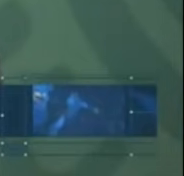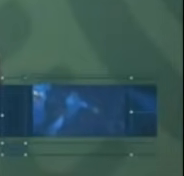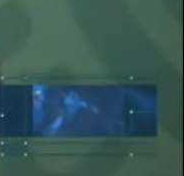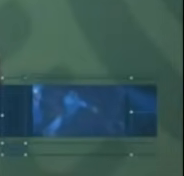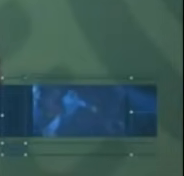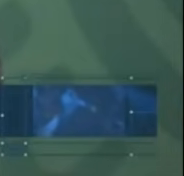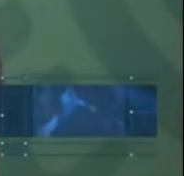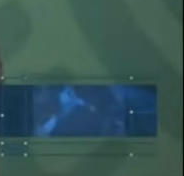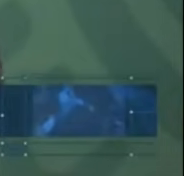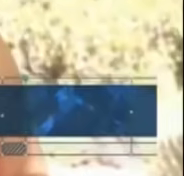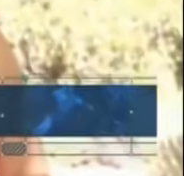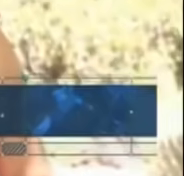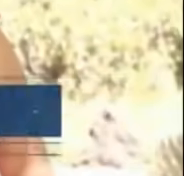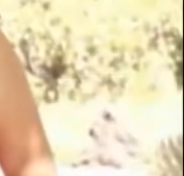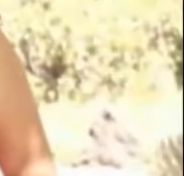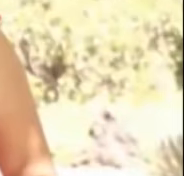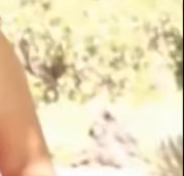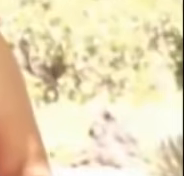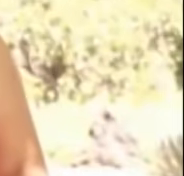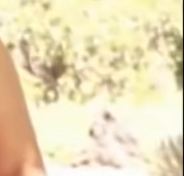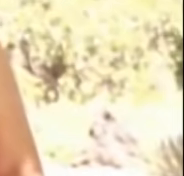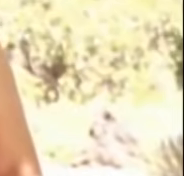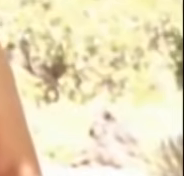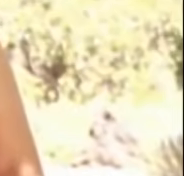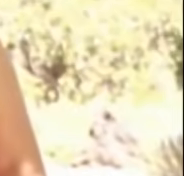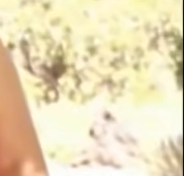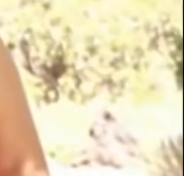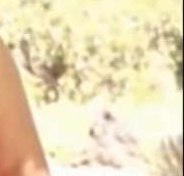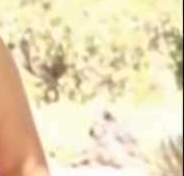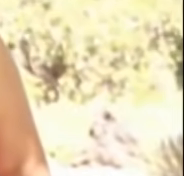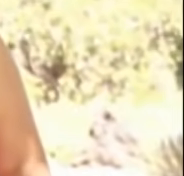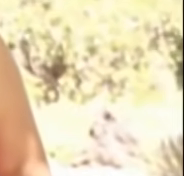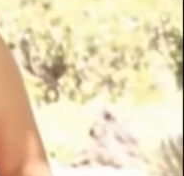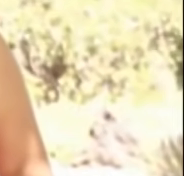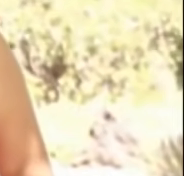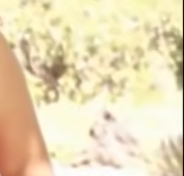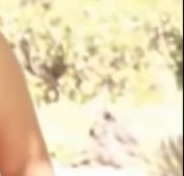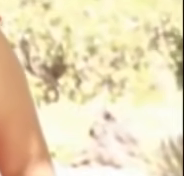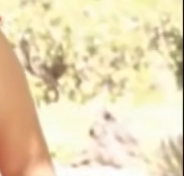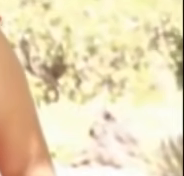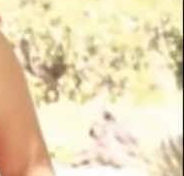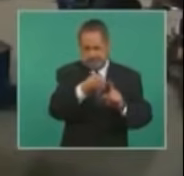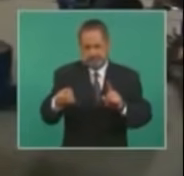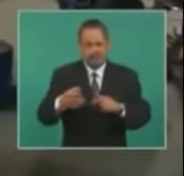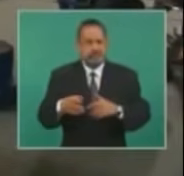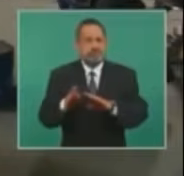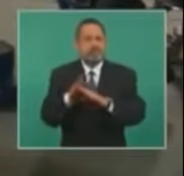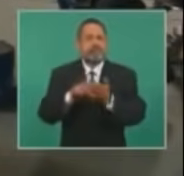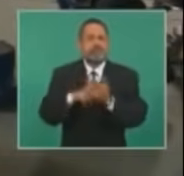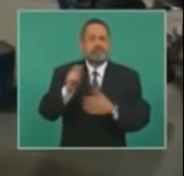de una manera integral el presidente de méxico respaldó la ley de ingresos aprobada en la cámara de diputados